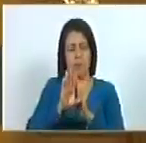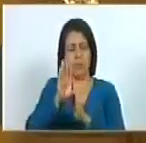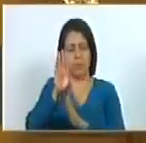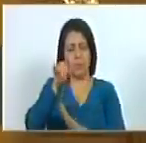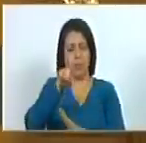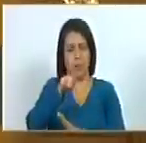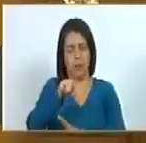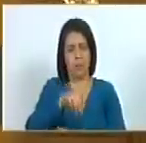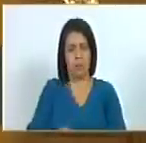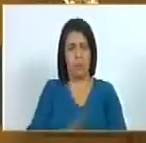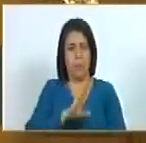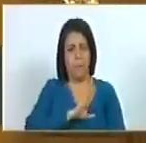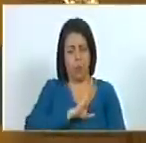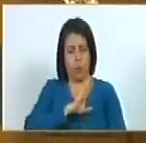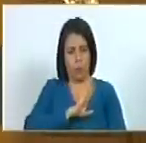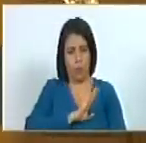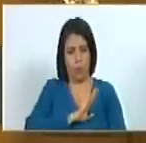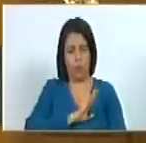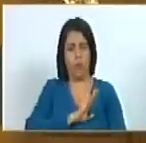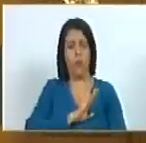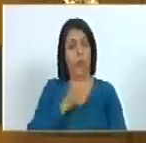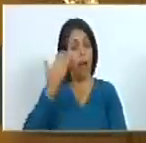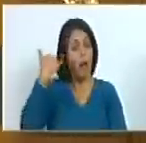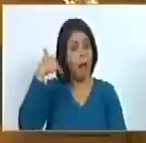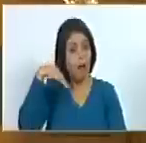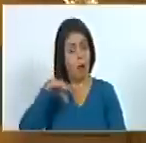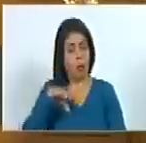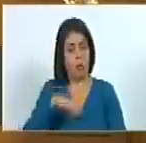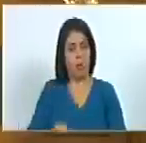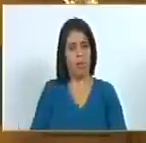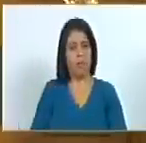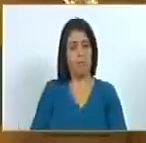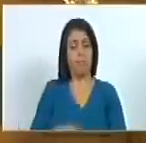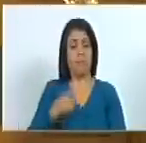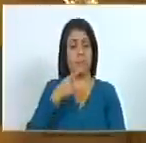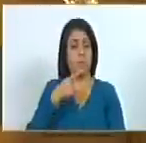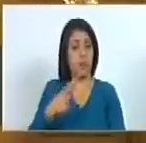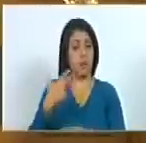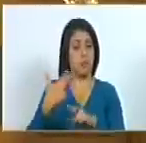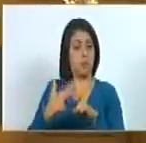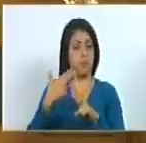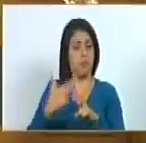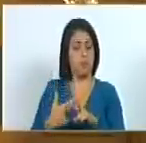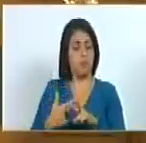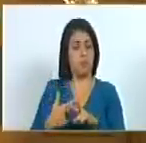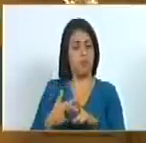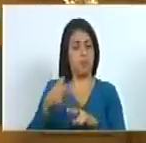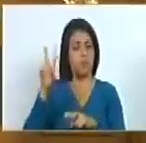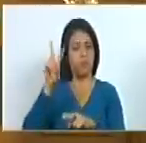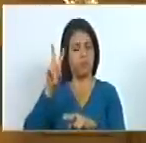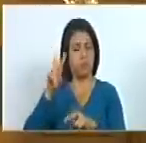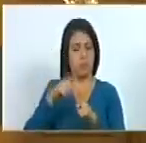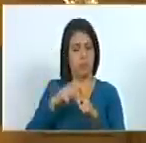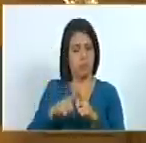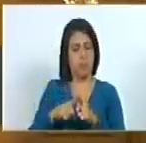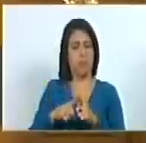siendo propiedad, aunque amenazada, de la República. Número